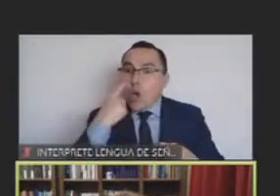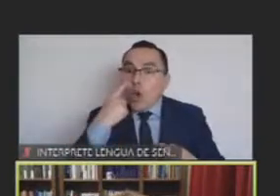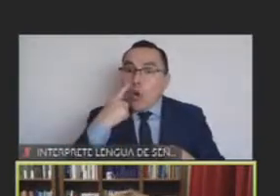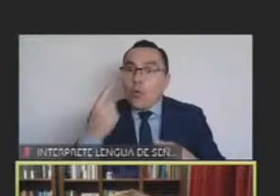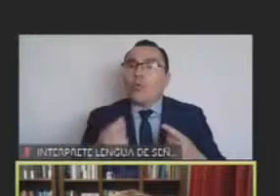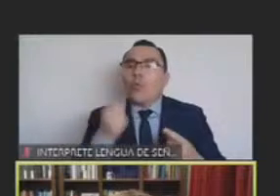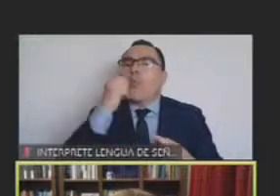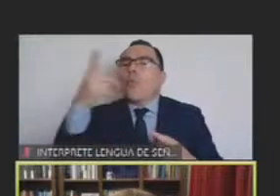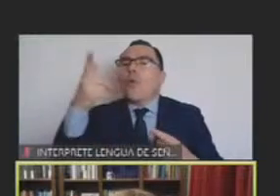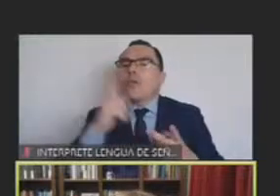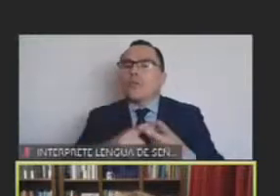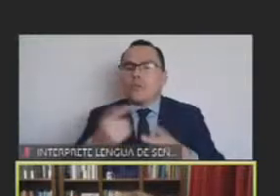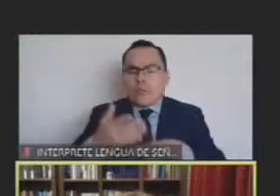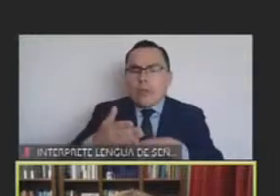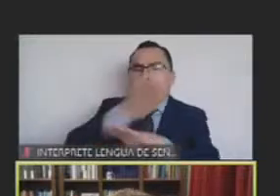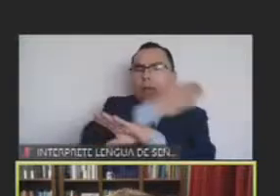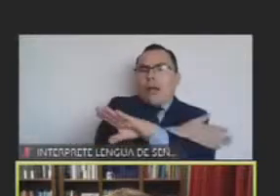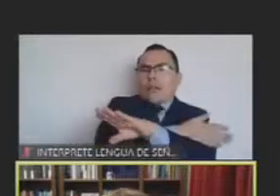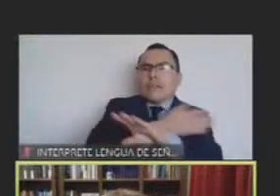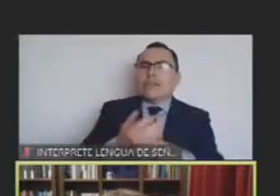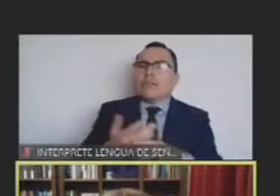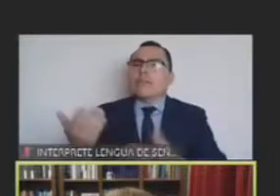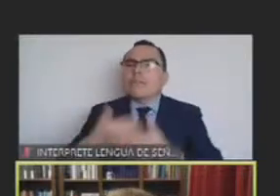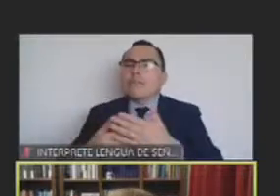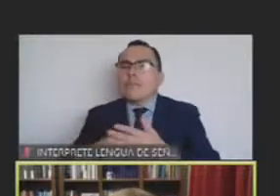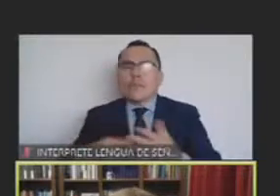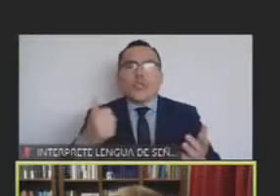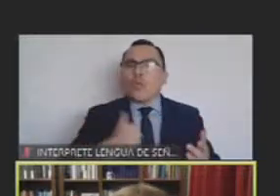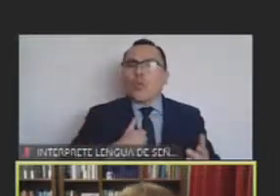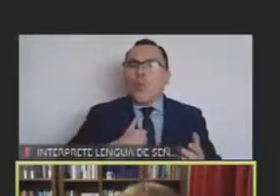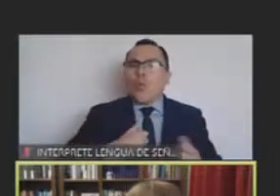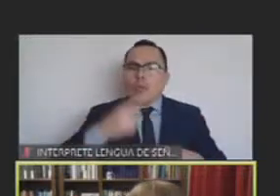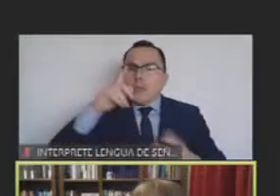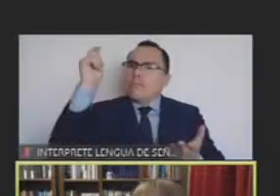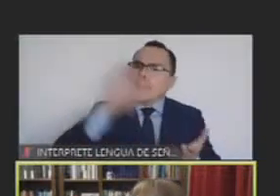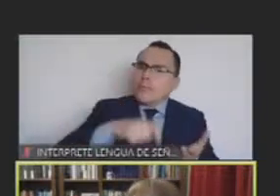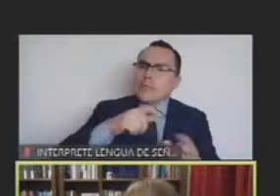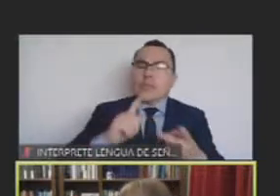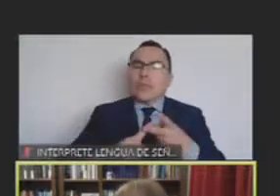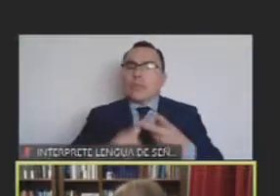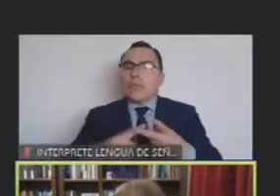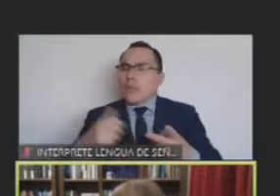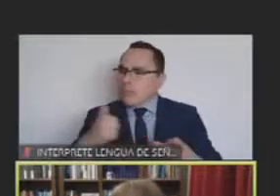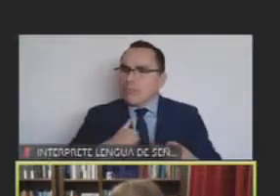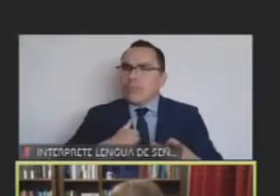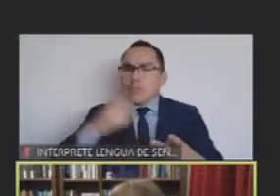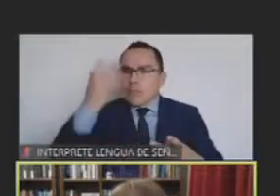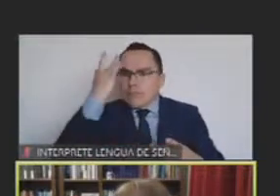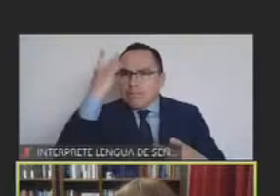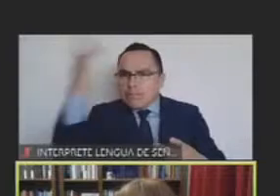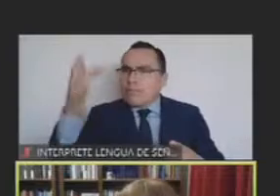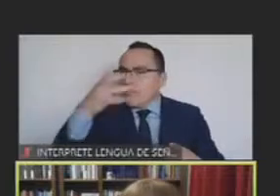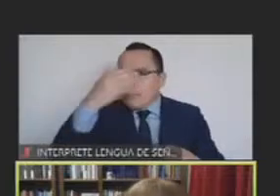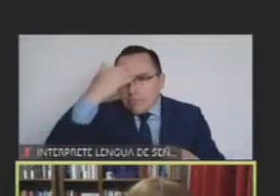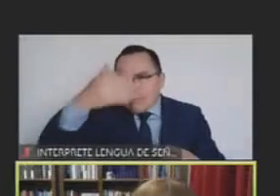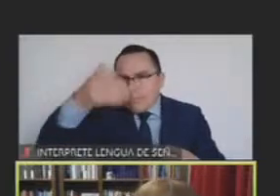los precedentes, cómo se cumplen las sentencias, cuál es su eficacia, cuál es la capacidad reflexiva ante la justicia. En otras palabras, una persona